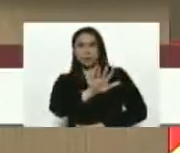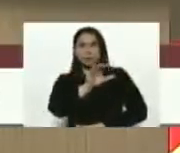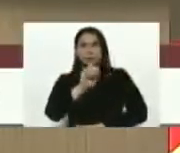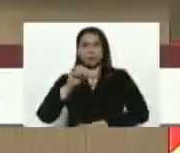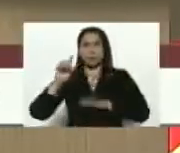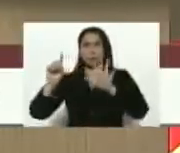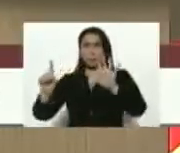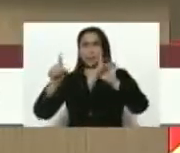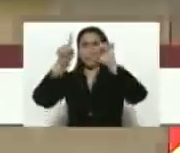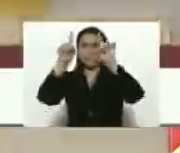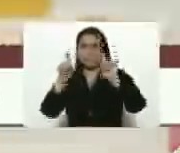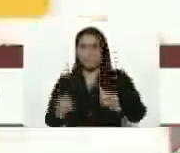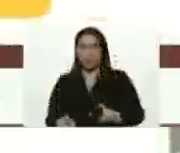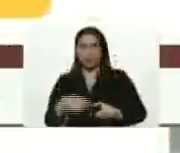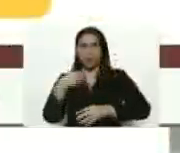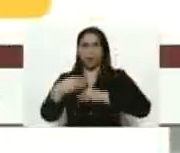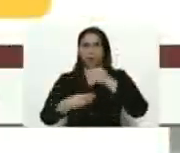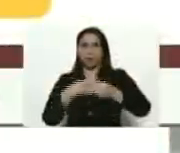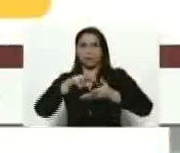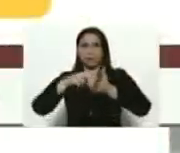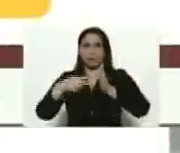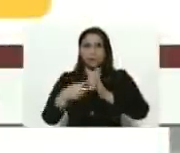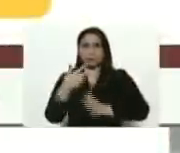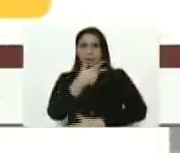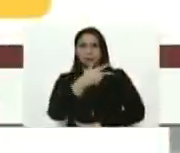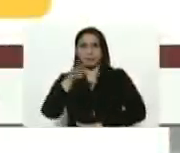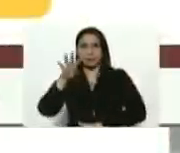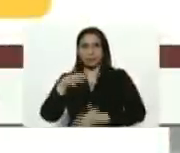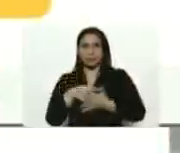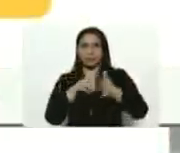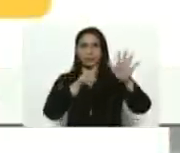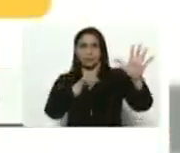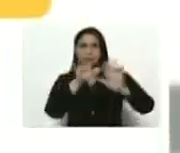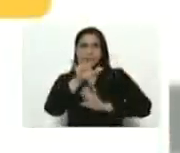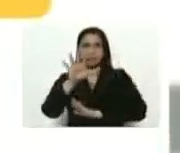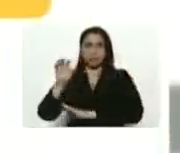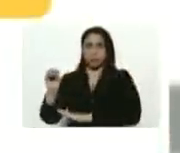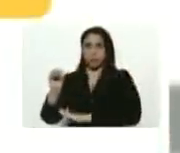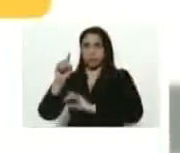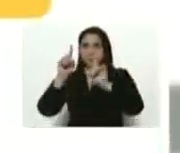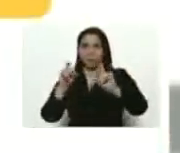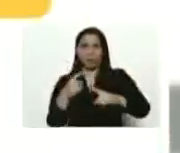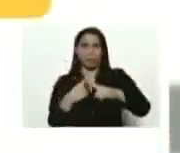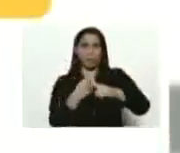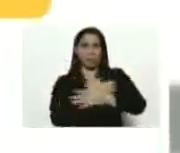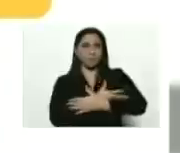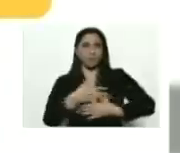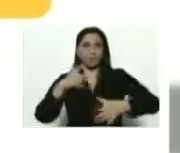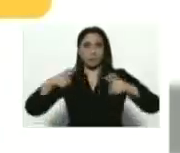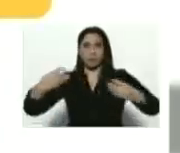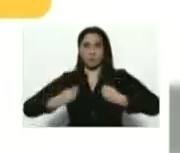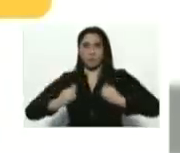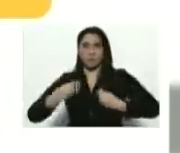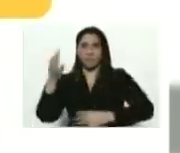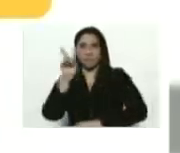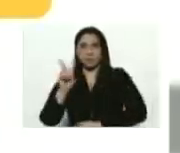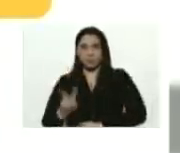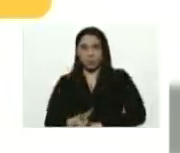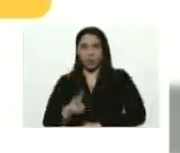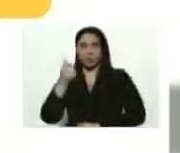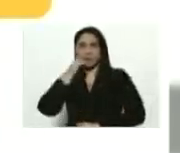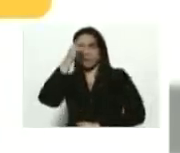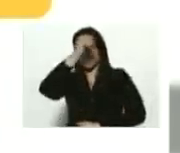1.039.506 pruebas, lo que representa 34.650 pruebas por millón de habitantes. Este fin de